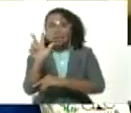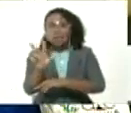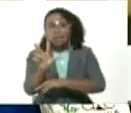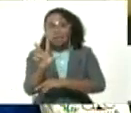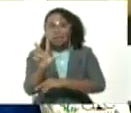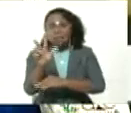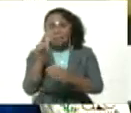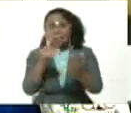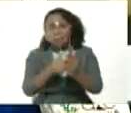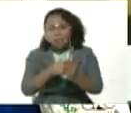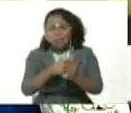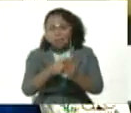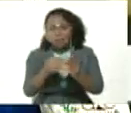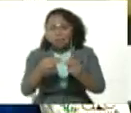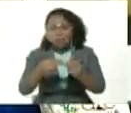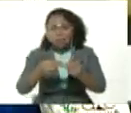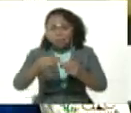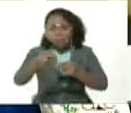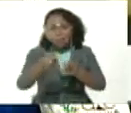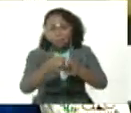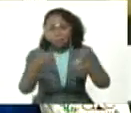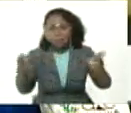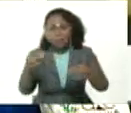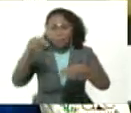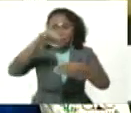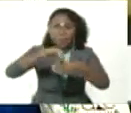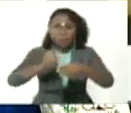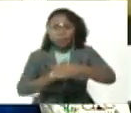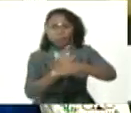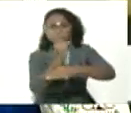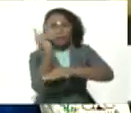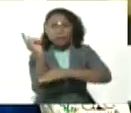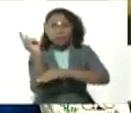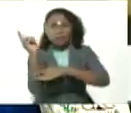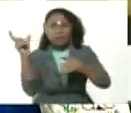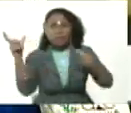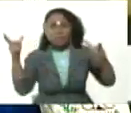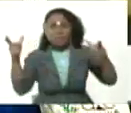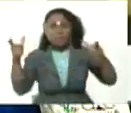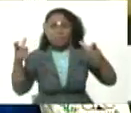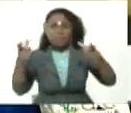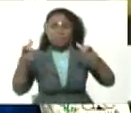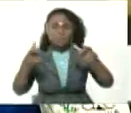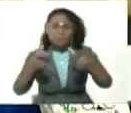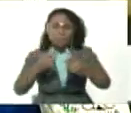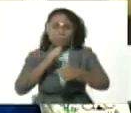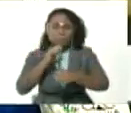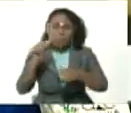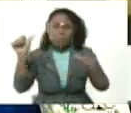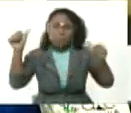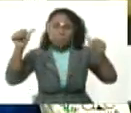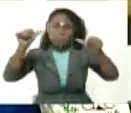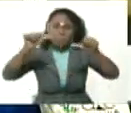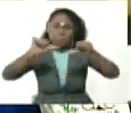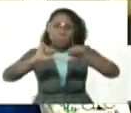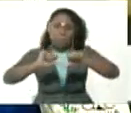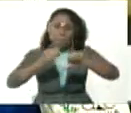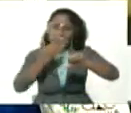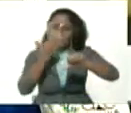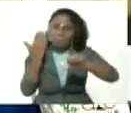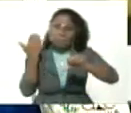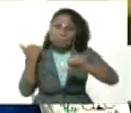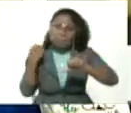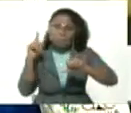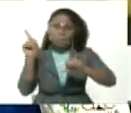243.000 hectáreas de café sembrada que vinieron decayendo de manera progresiva, por lo que usted decía hace unos minutos, ¿no?